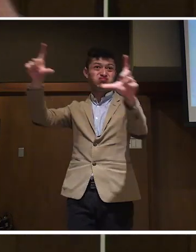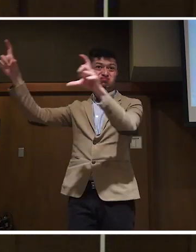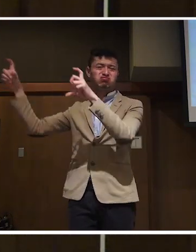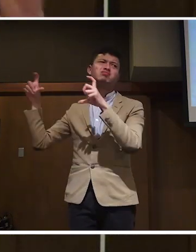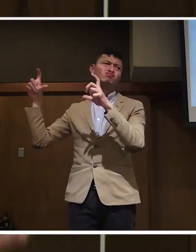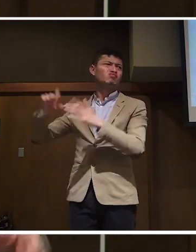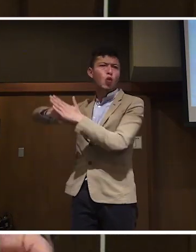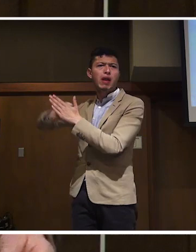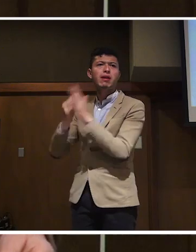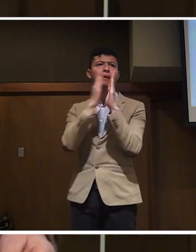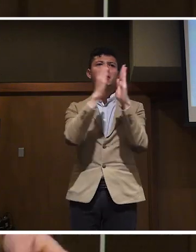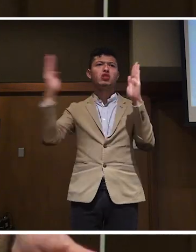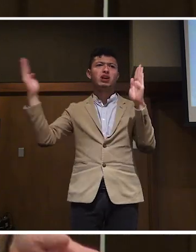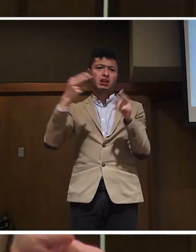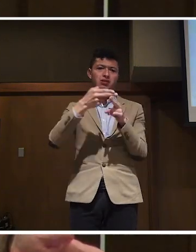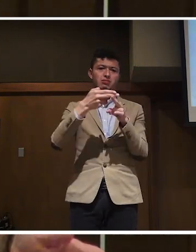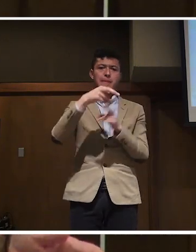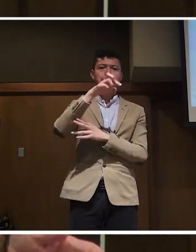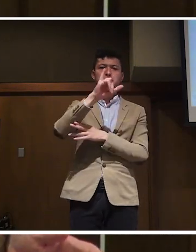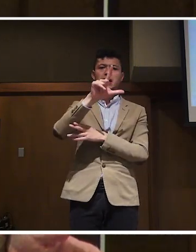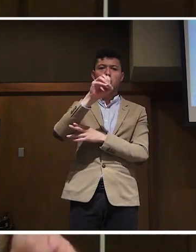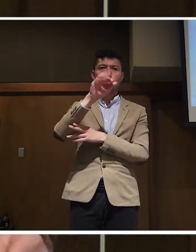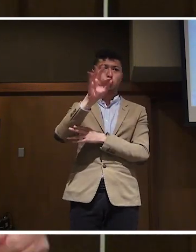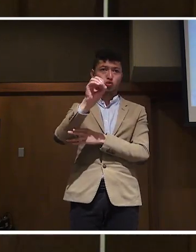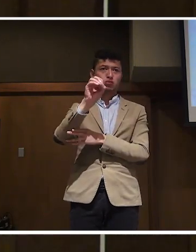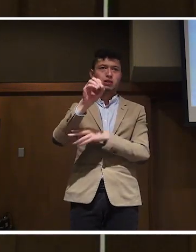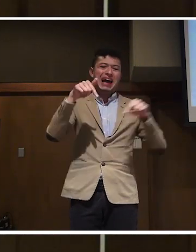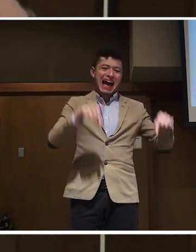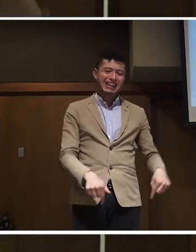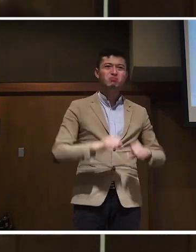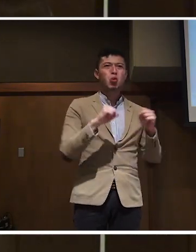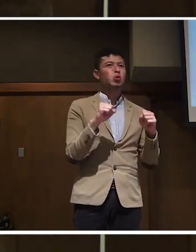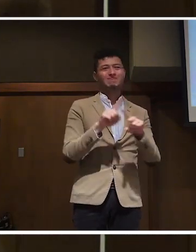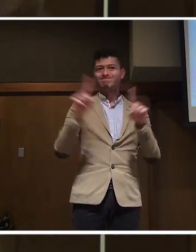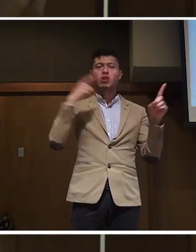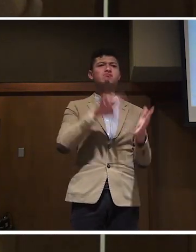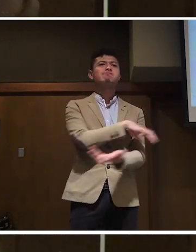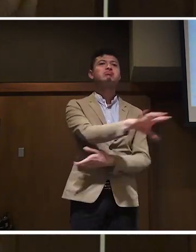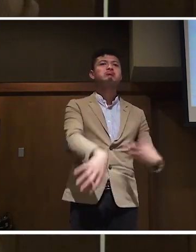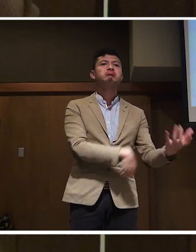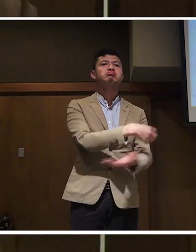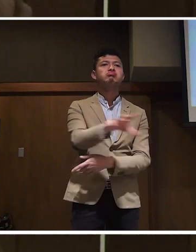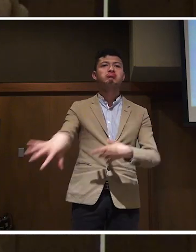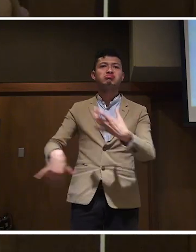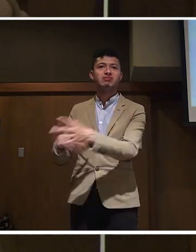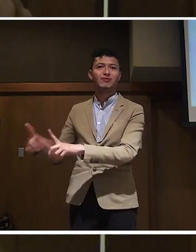Biblioteca Piloto, que ha mantenido una cierta flexibilidad, pero las de Bogotá se enredaron un poco entre